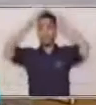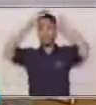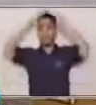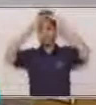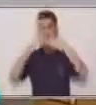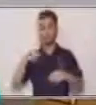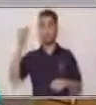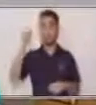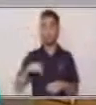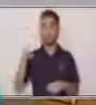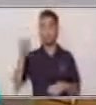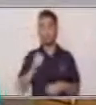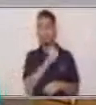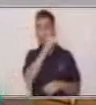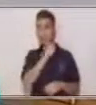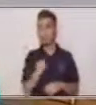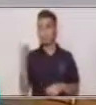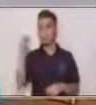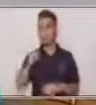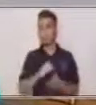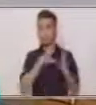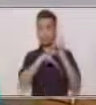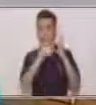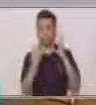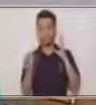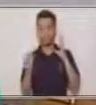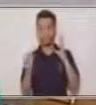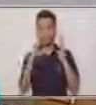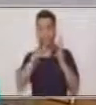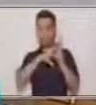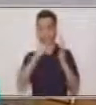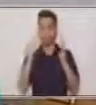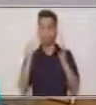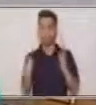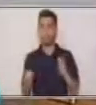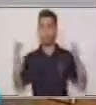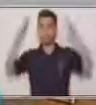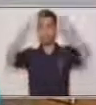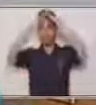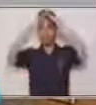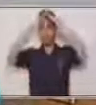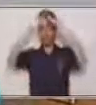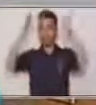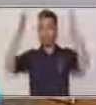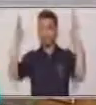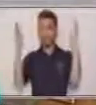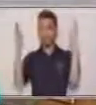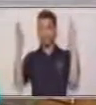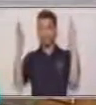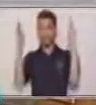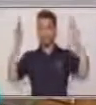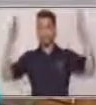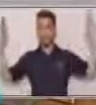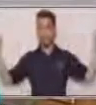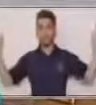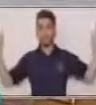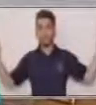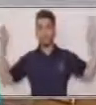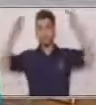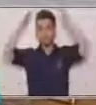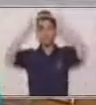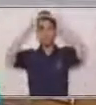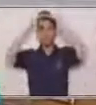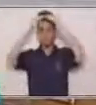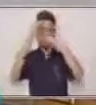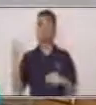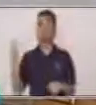rectángulo, círculo. Esta es la ronda de las figuras geométricas, triángulo, cuadrado,